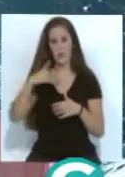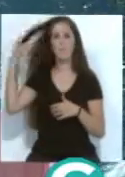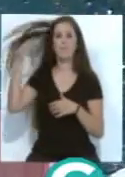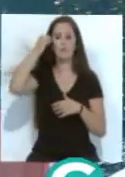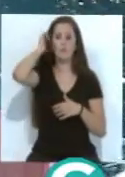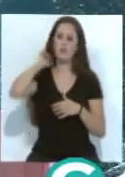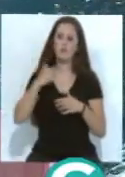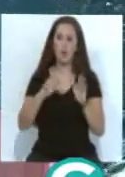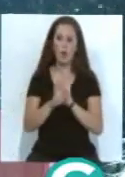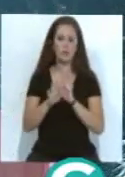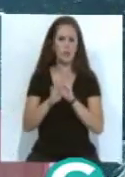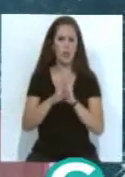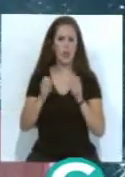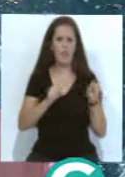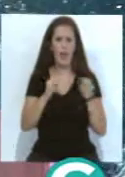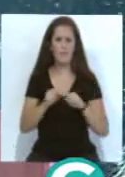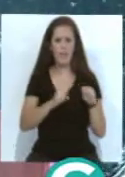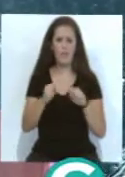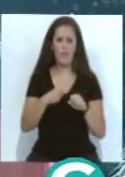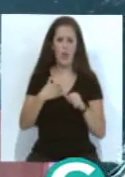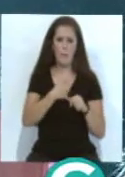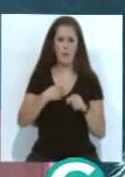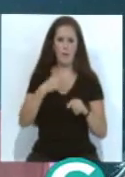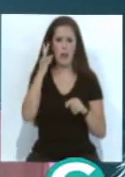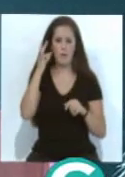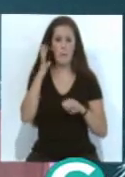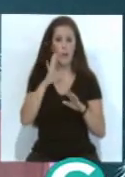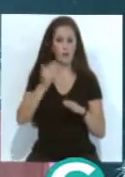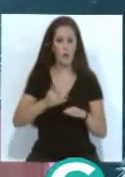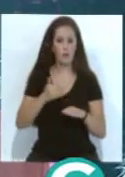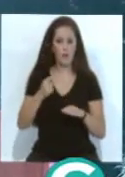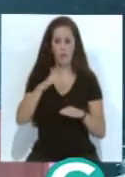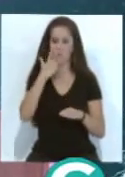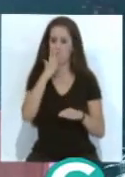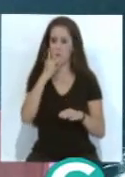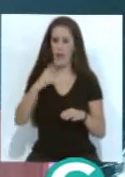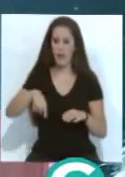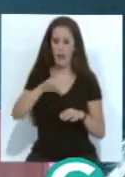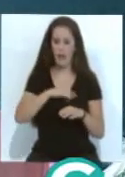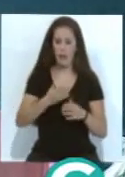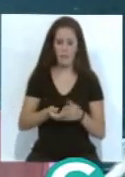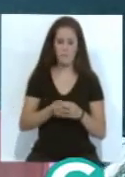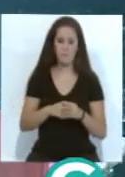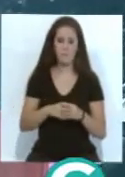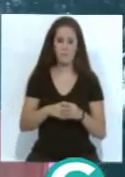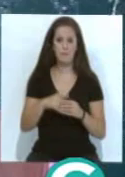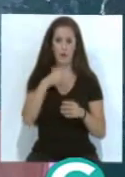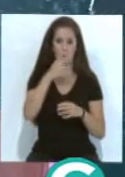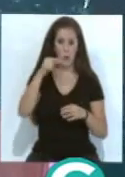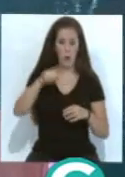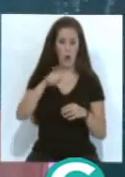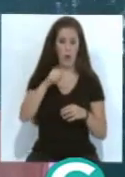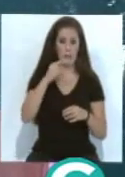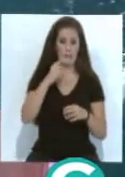defendiendo el papel de la mujer en todos los ámbitos, pero sobre todo en el de nuestra fiesta grande por excelencia, porque desde